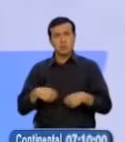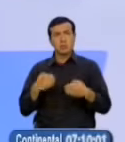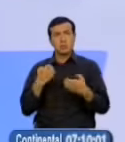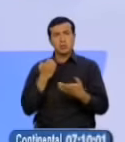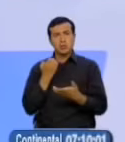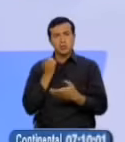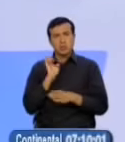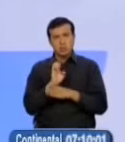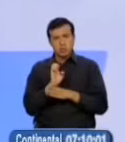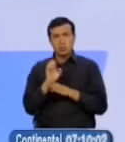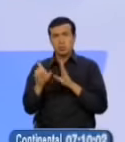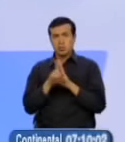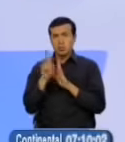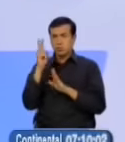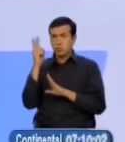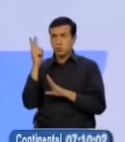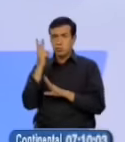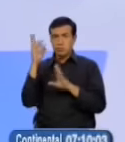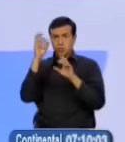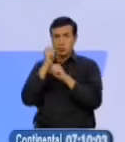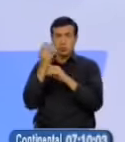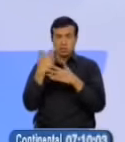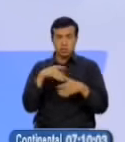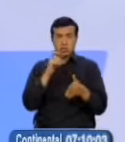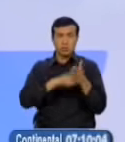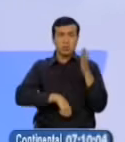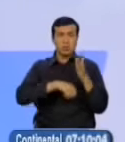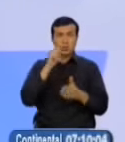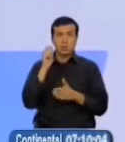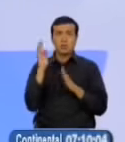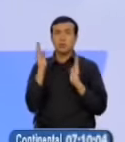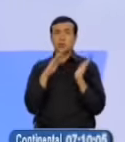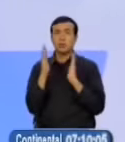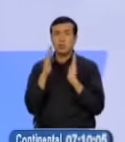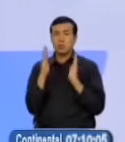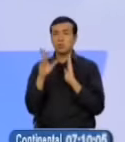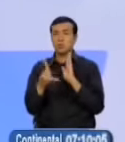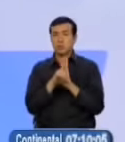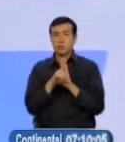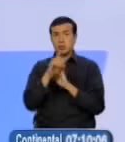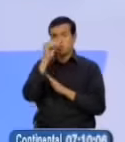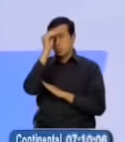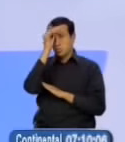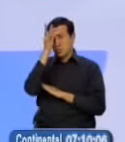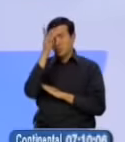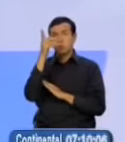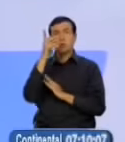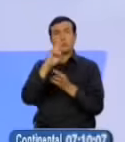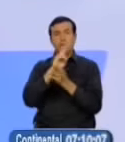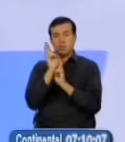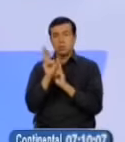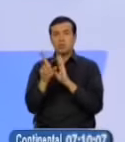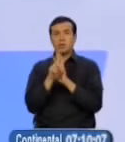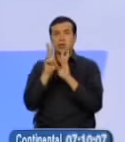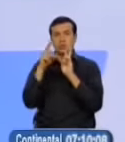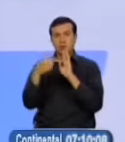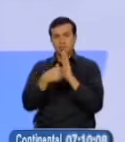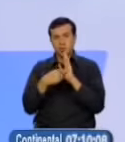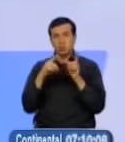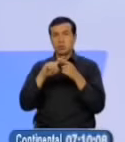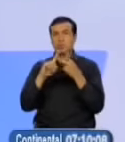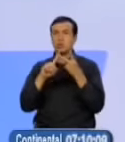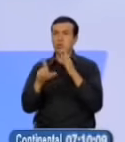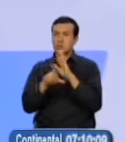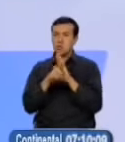ley. Hace dos noches se ha aprobado como transitorias en el Código Ingenios reformas a la ley tributaria, reformas a la